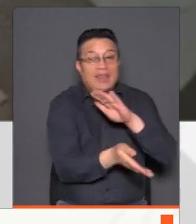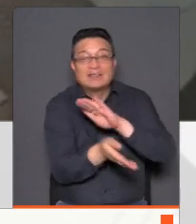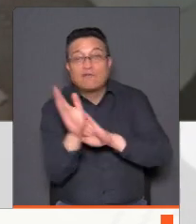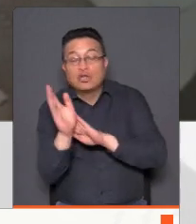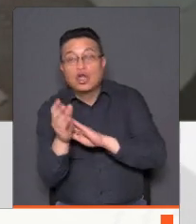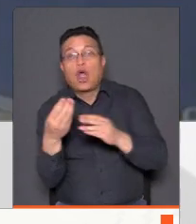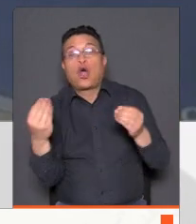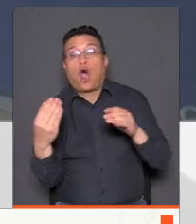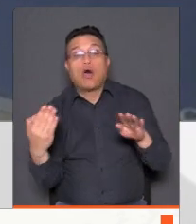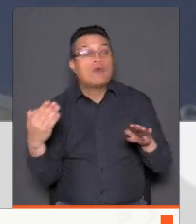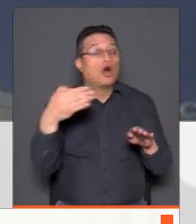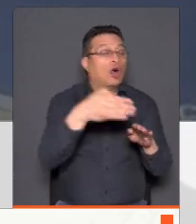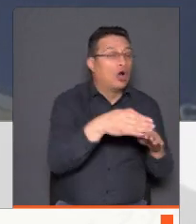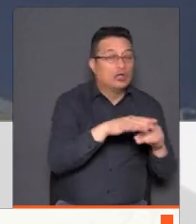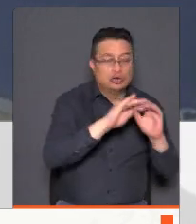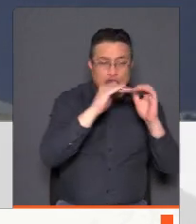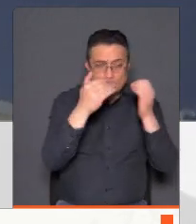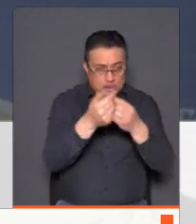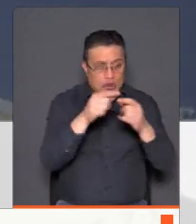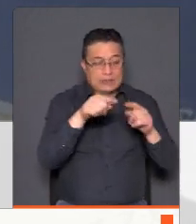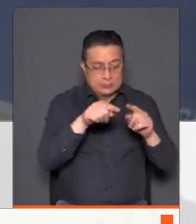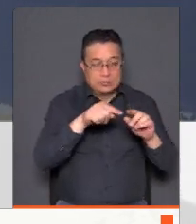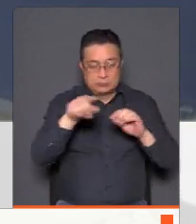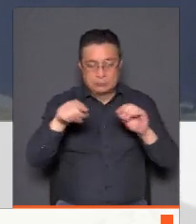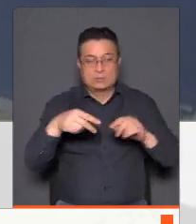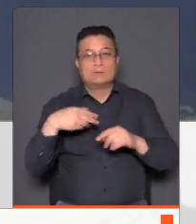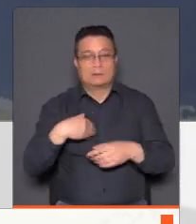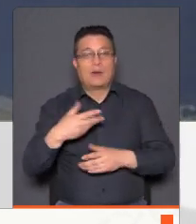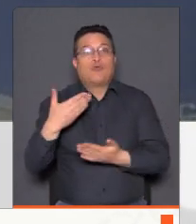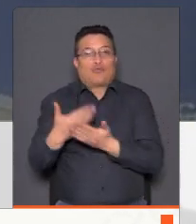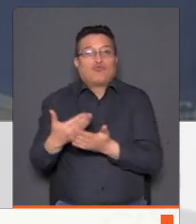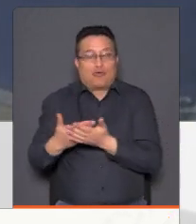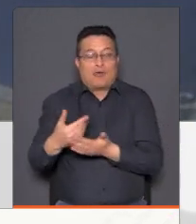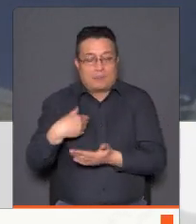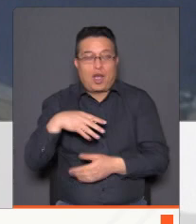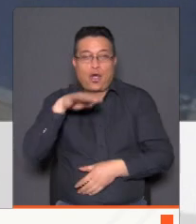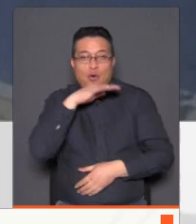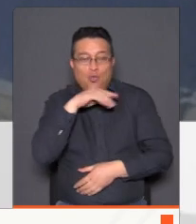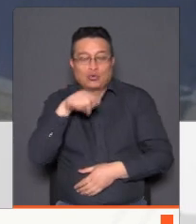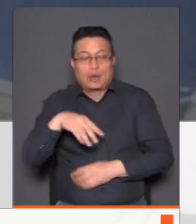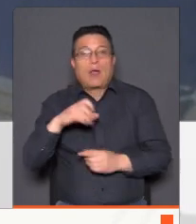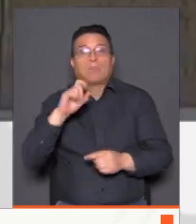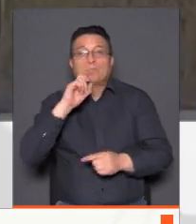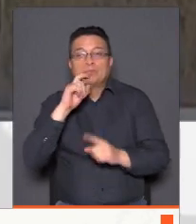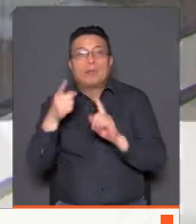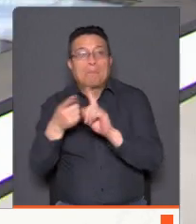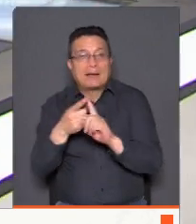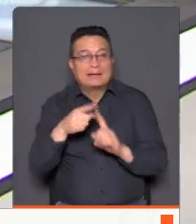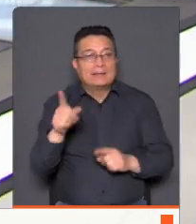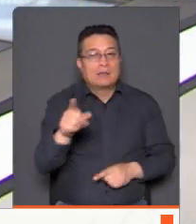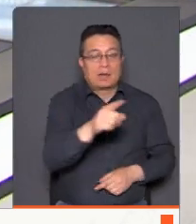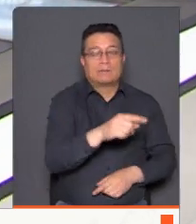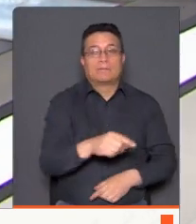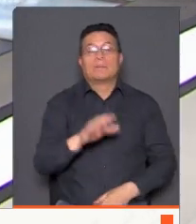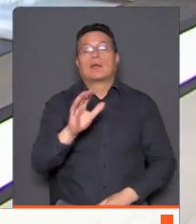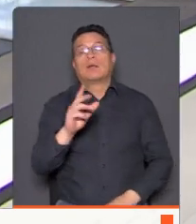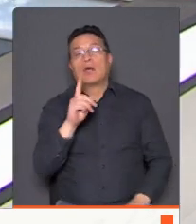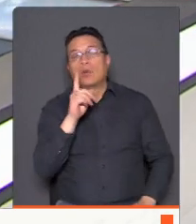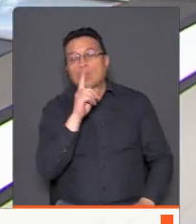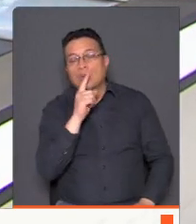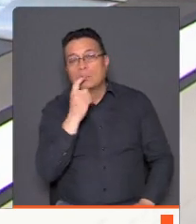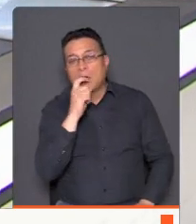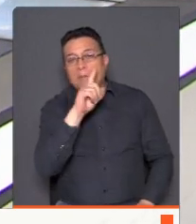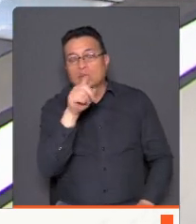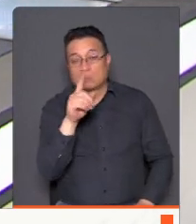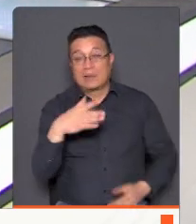llegó. Y con eso es una gran herramienta para poder determinar quiénes son los que participan en los delitos. Y general, cierre. Si siente el